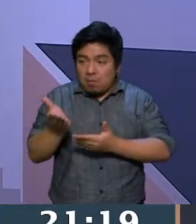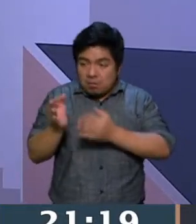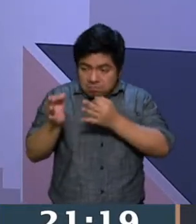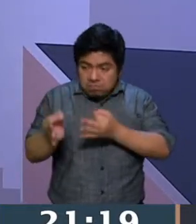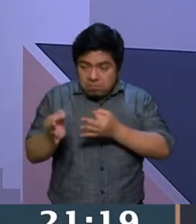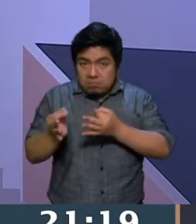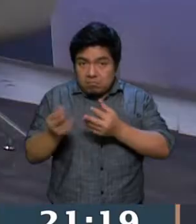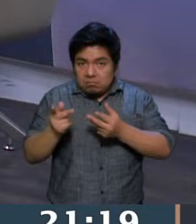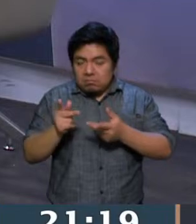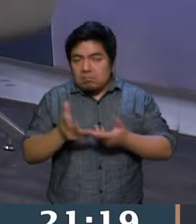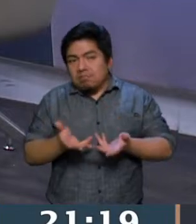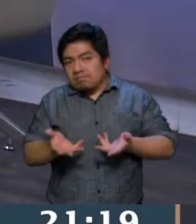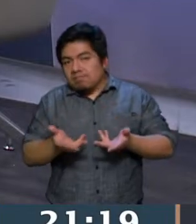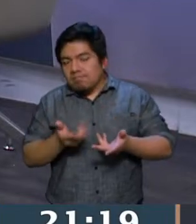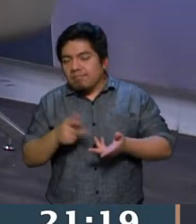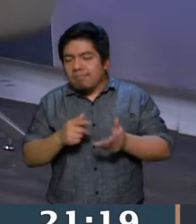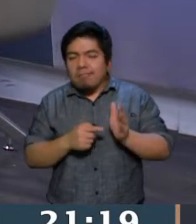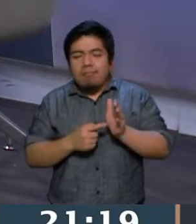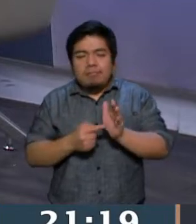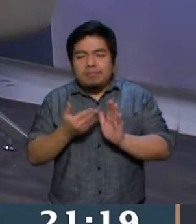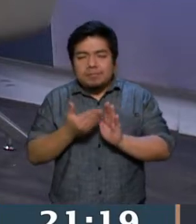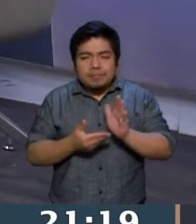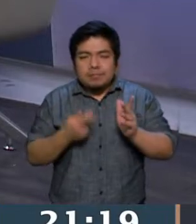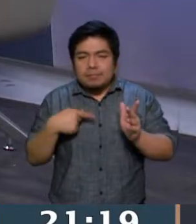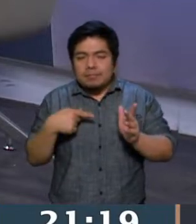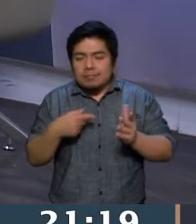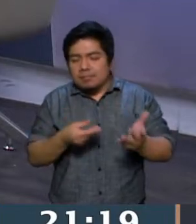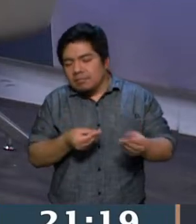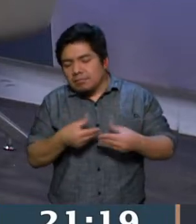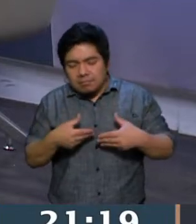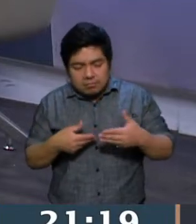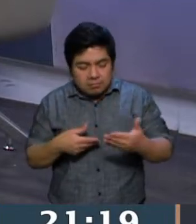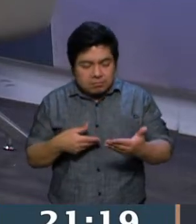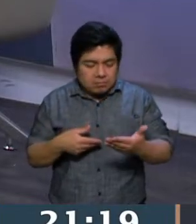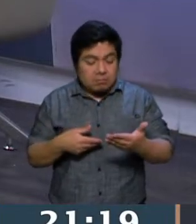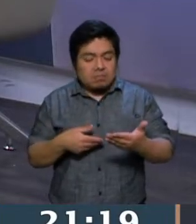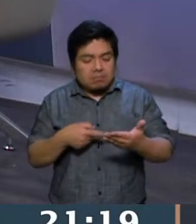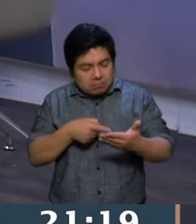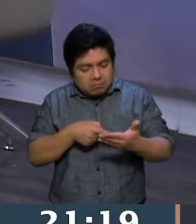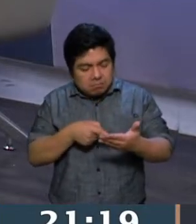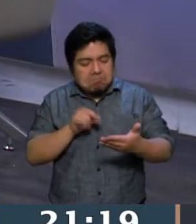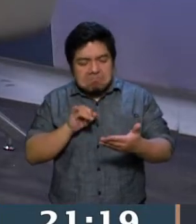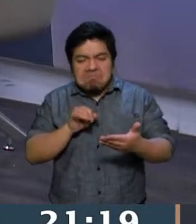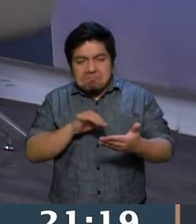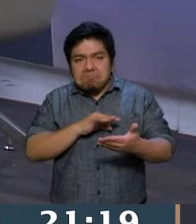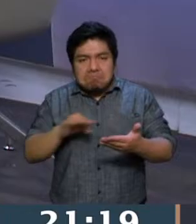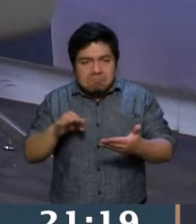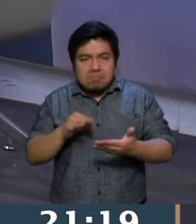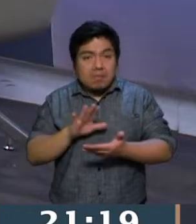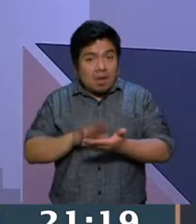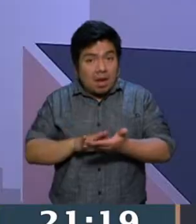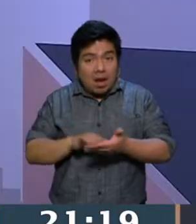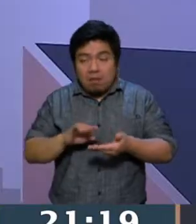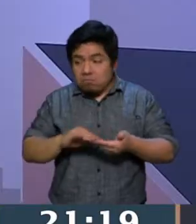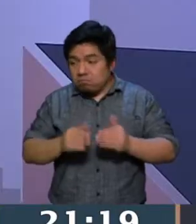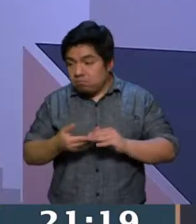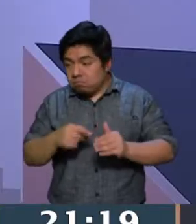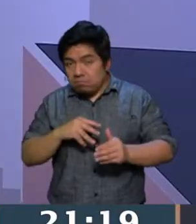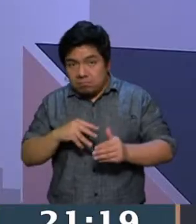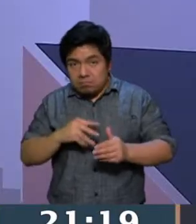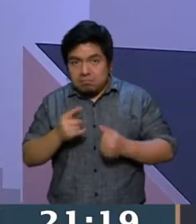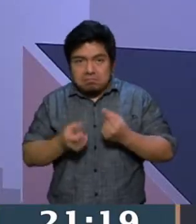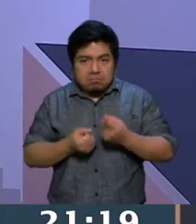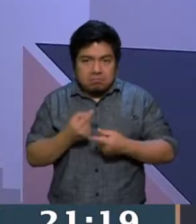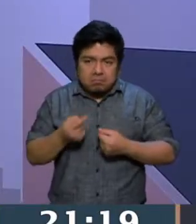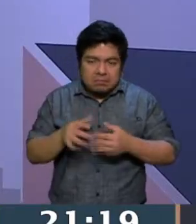sea evidente para quien la recoja que es posible aplicarla, ¿no? Que ahí están las herramientas. Muchas veces